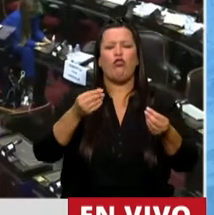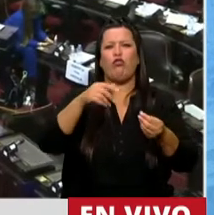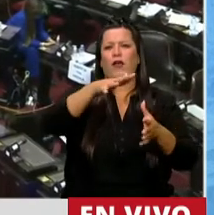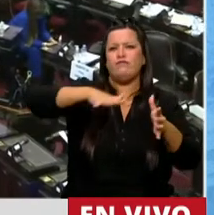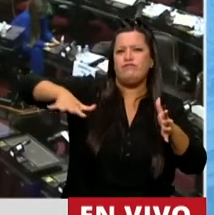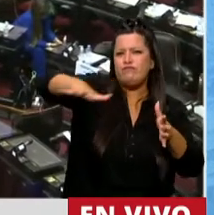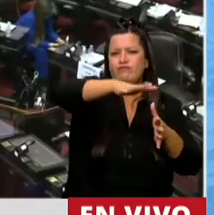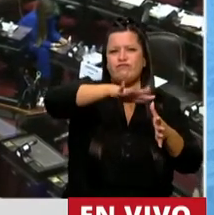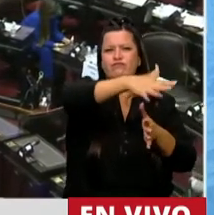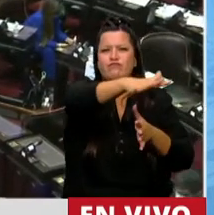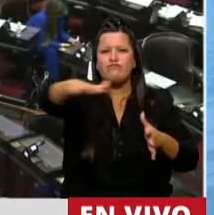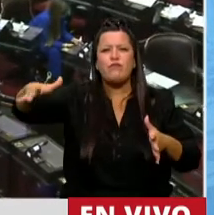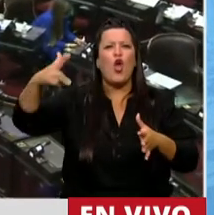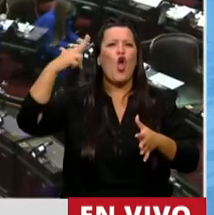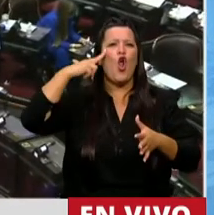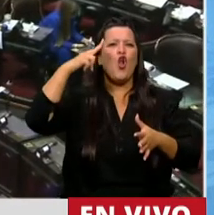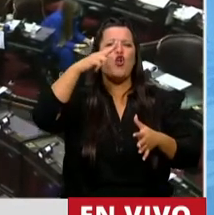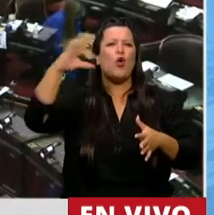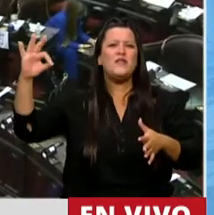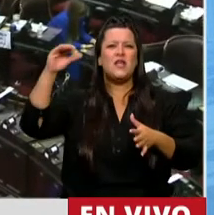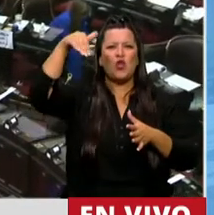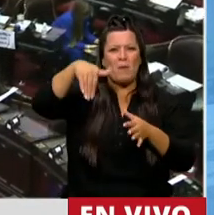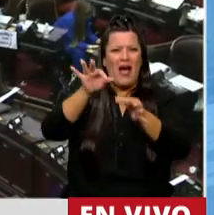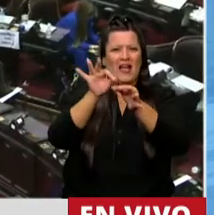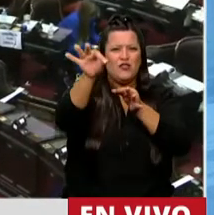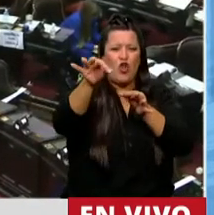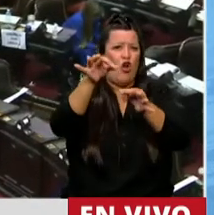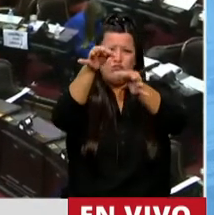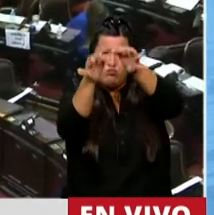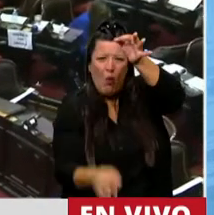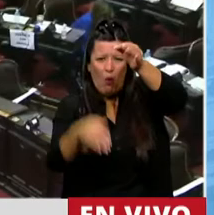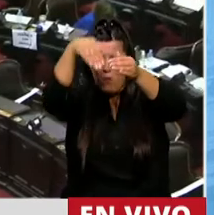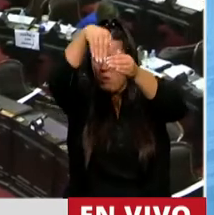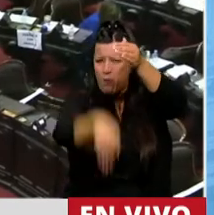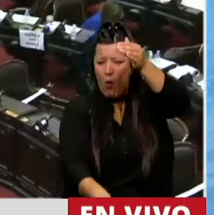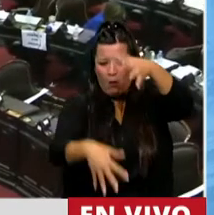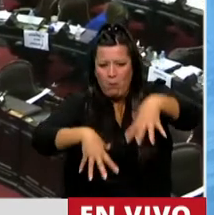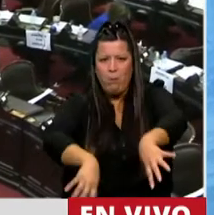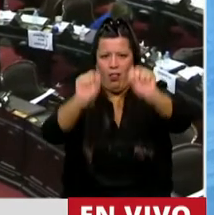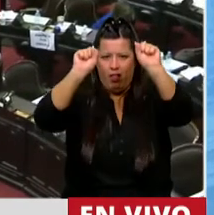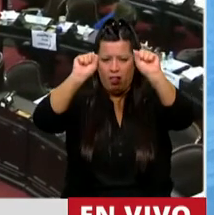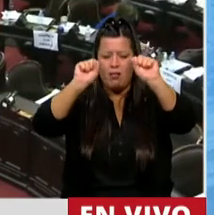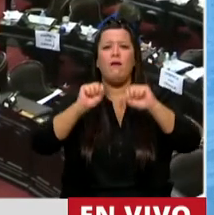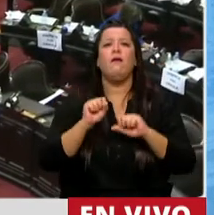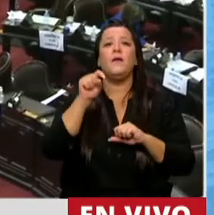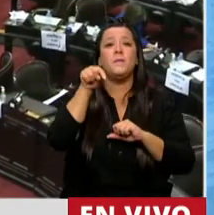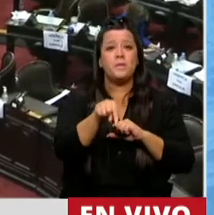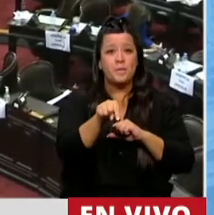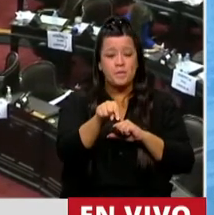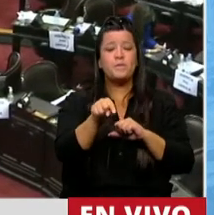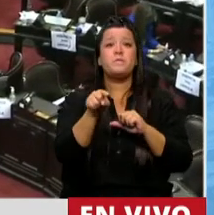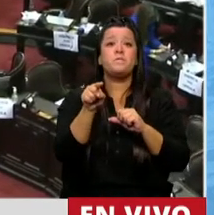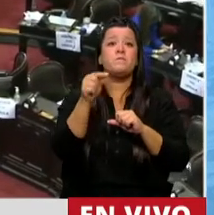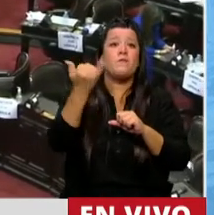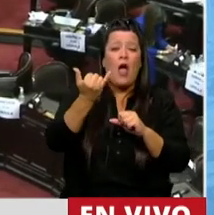Continental a más de 900 metros de profundidad. Y de acuerdo a la